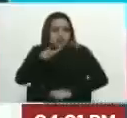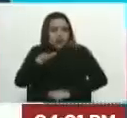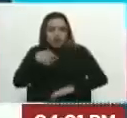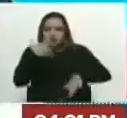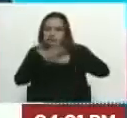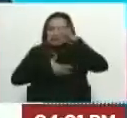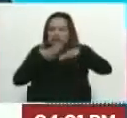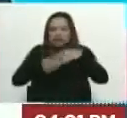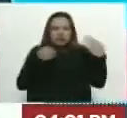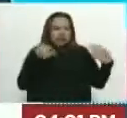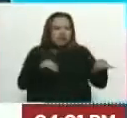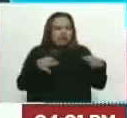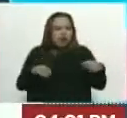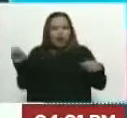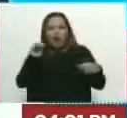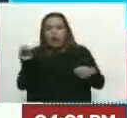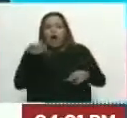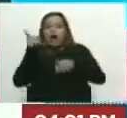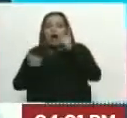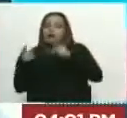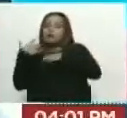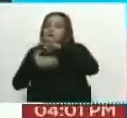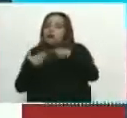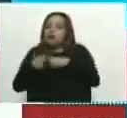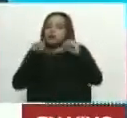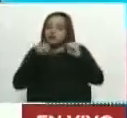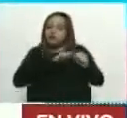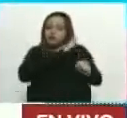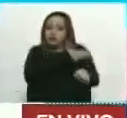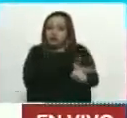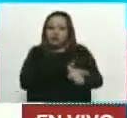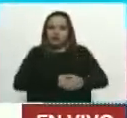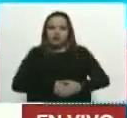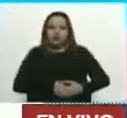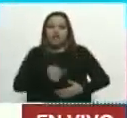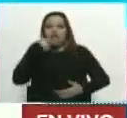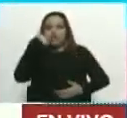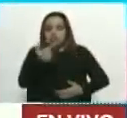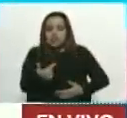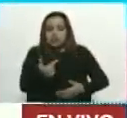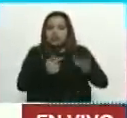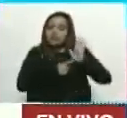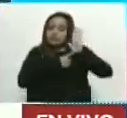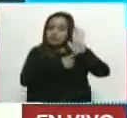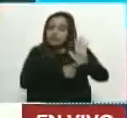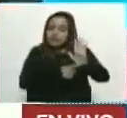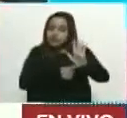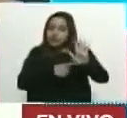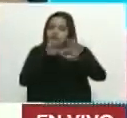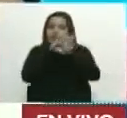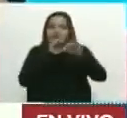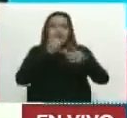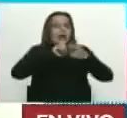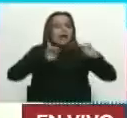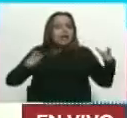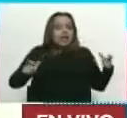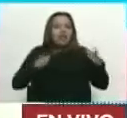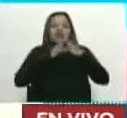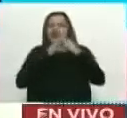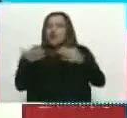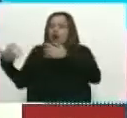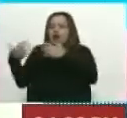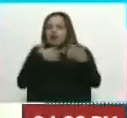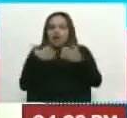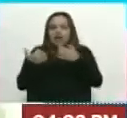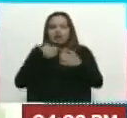calamidad. Eso nos dice la dimensión, o nos da de manera general la dimensión de toda la guerra que